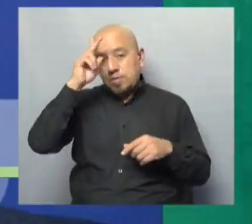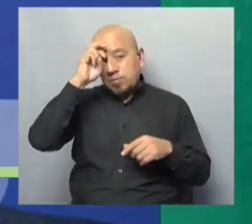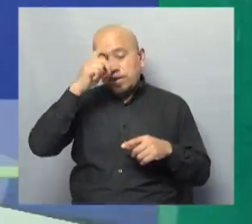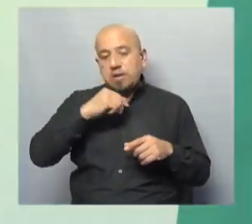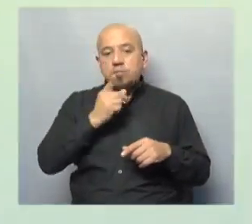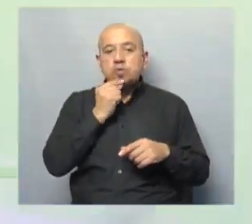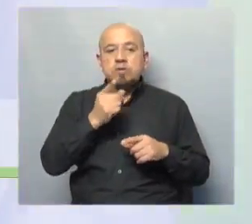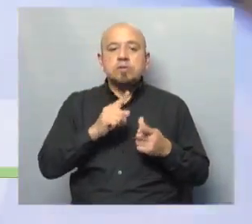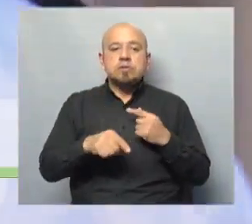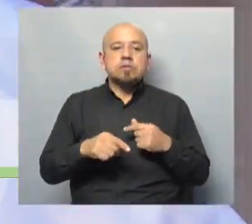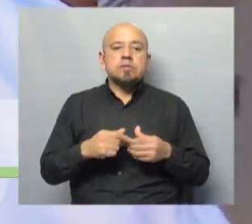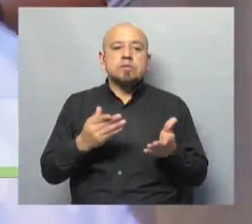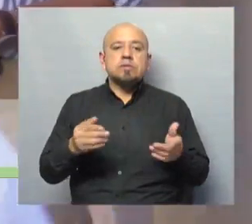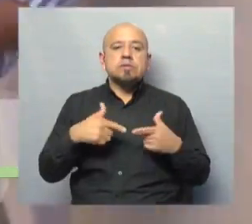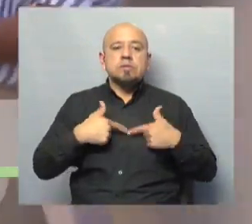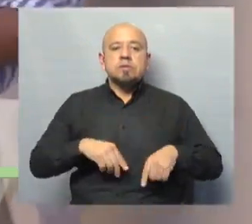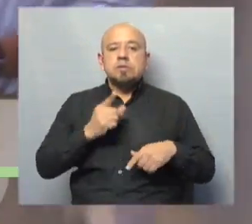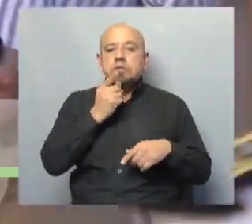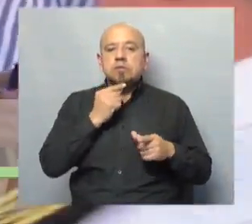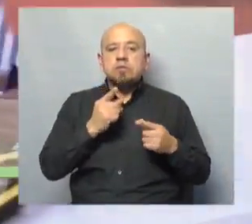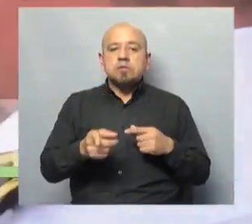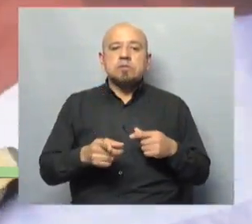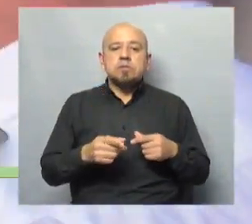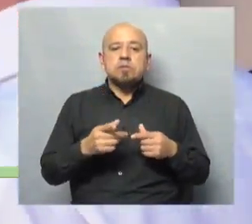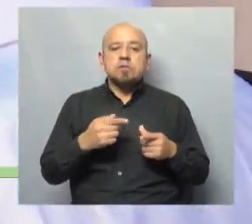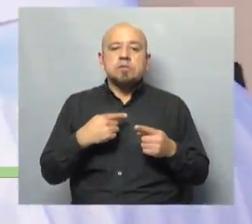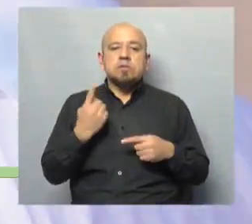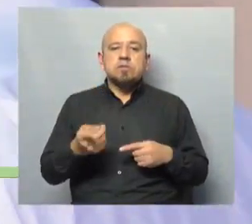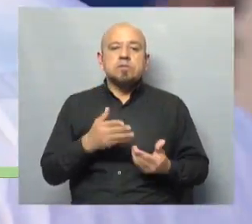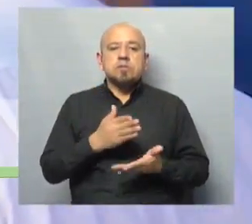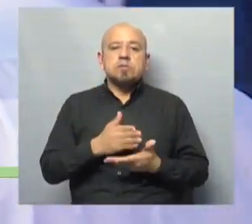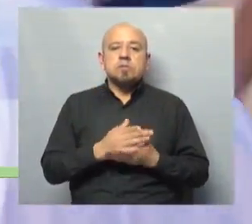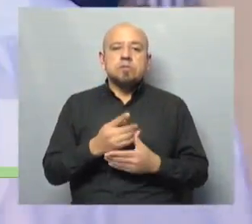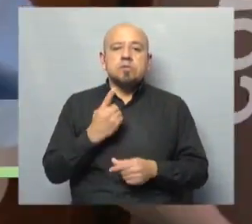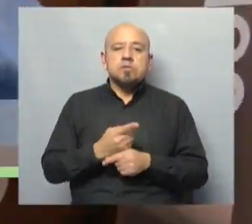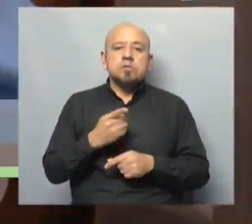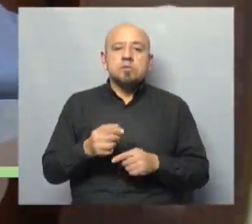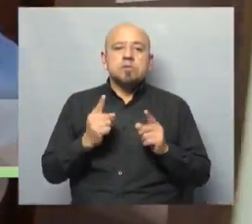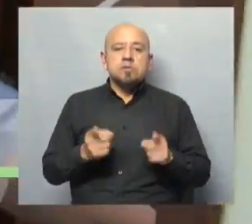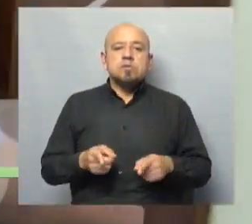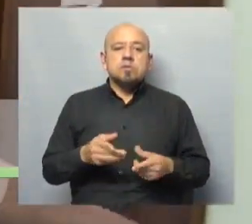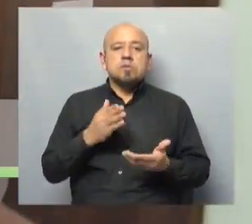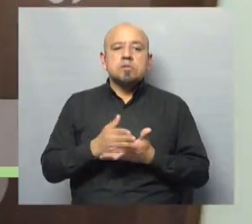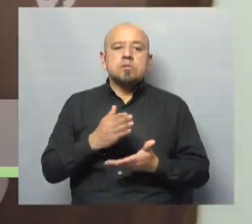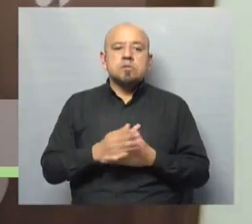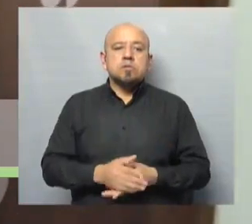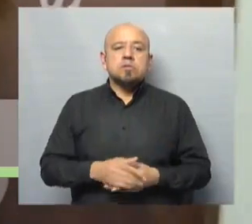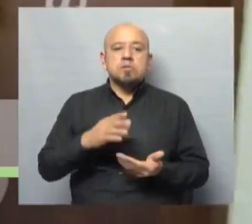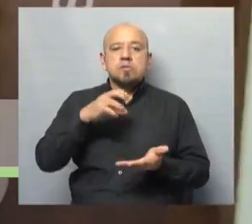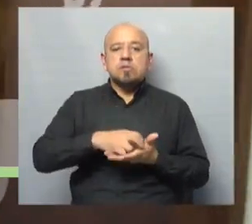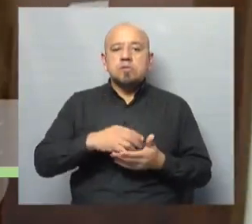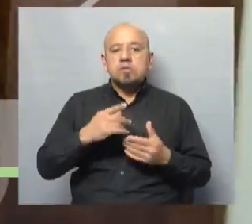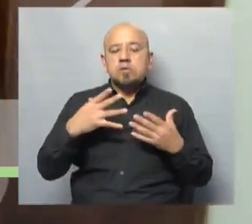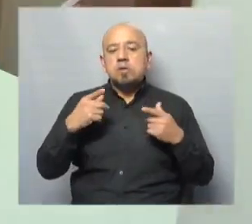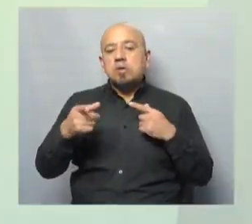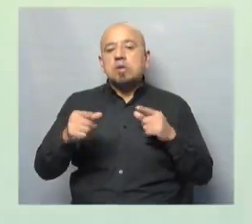policial el ministro del interior luis alberto heber y uno de sus asesores principales también fueron asistidos en el centro de salud durante